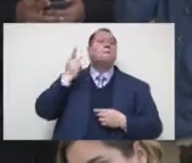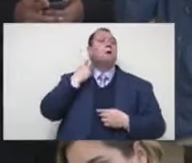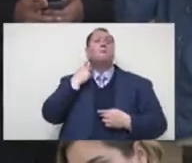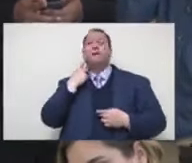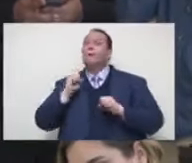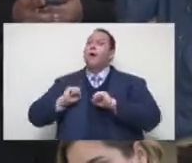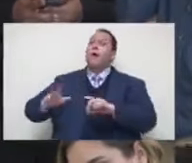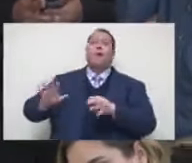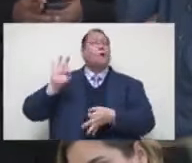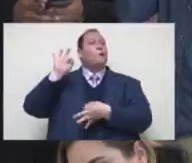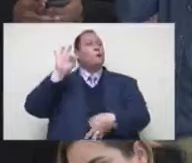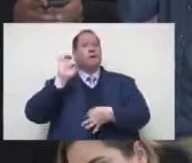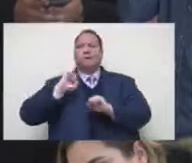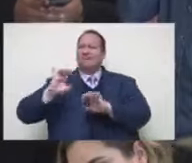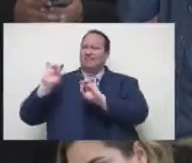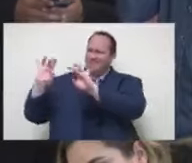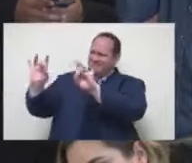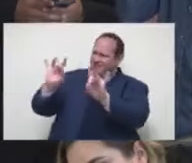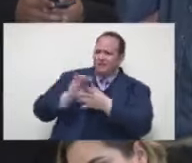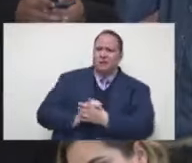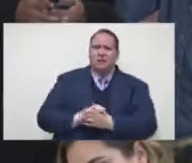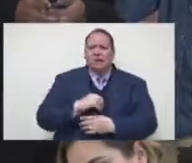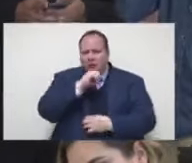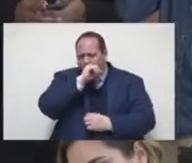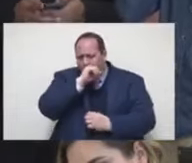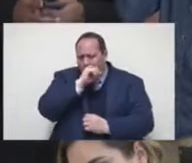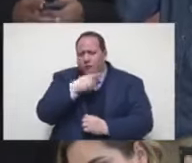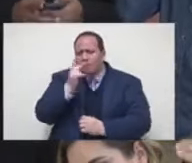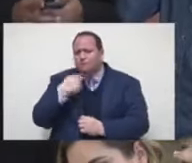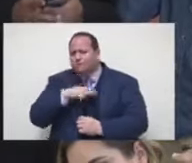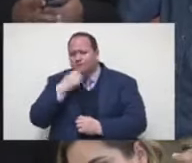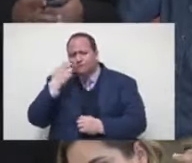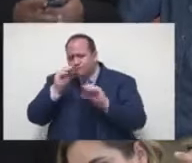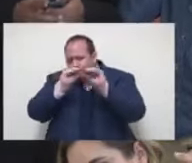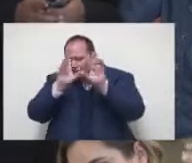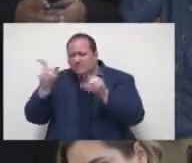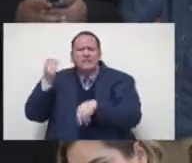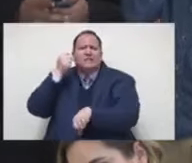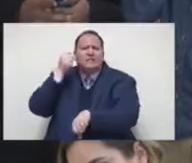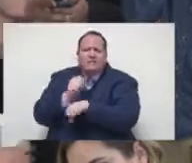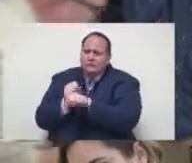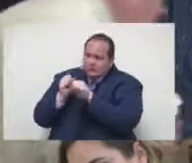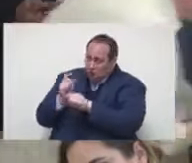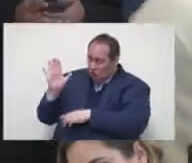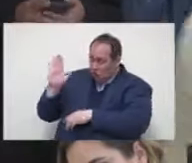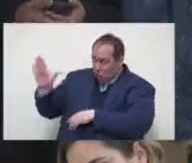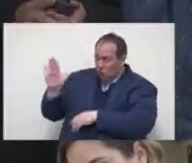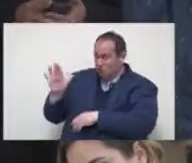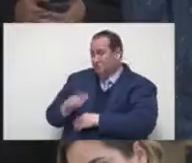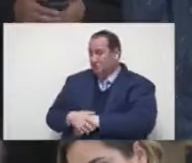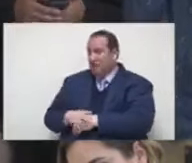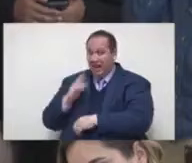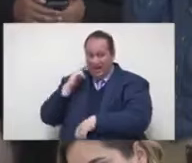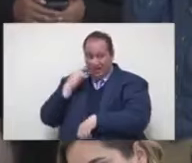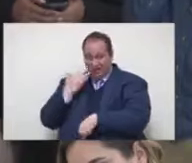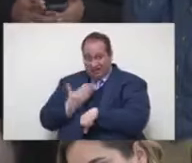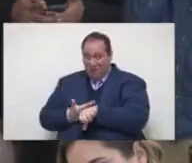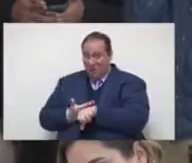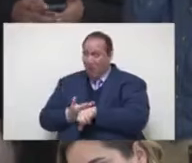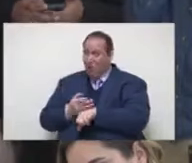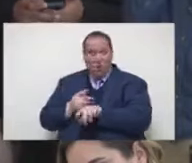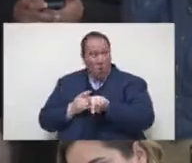libre vía amparos y otras situaciones ahí. Pero sí nos gustaría que nos especificara el secretario de Seguridad si para él la responsabilidad tiene todo